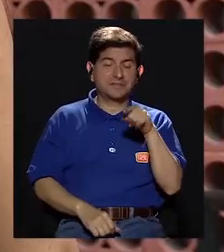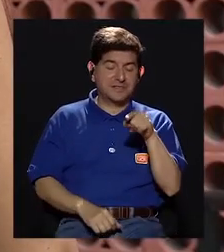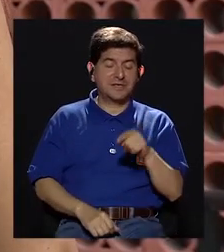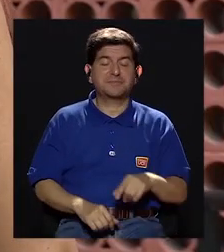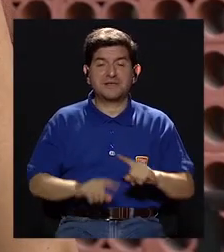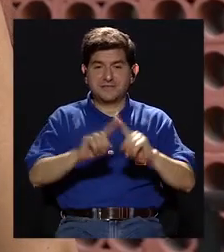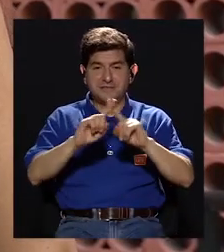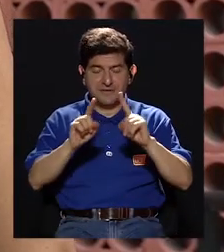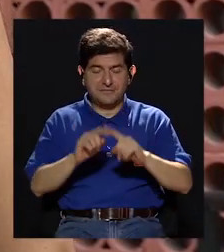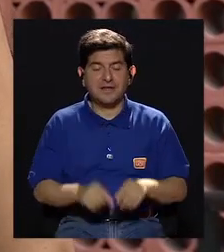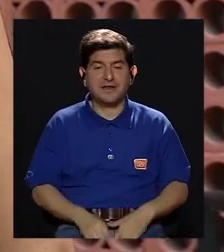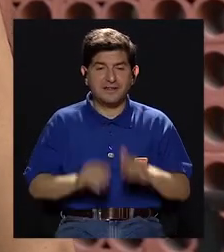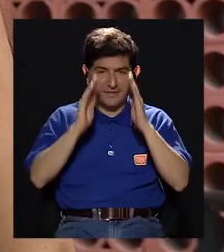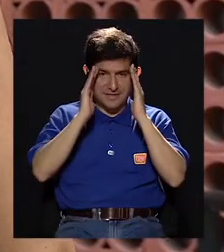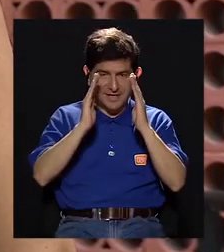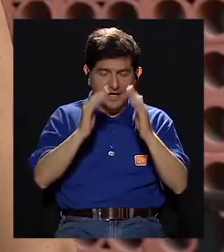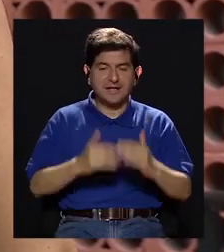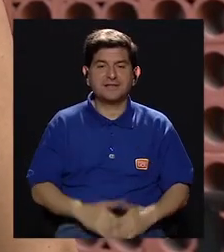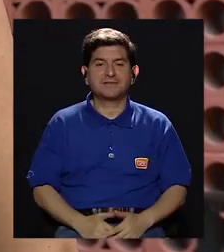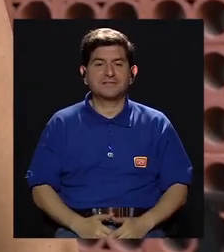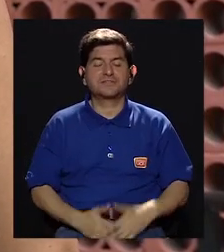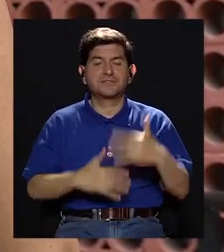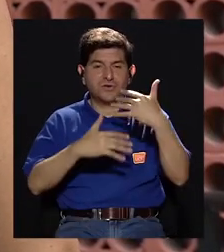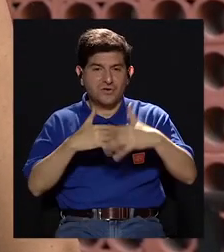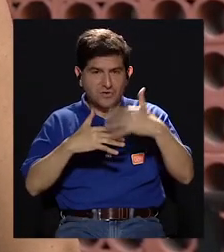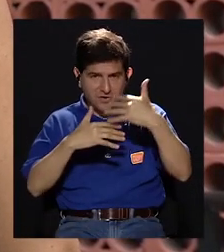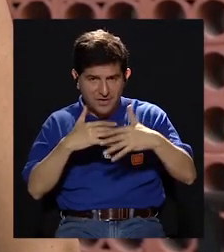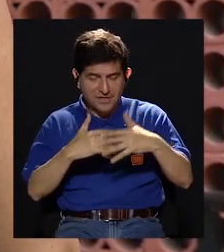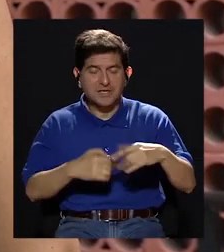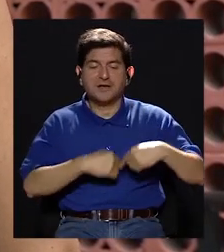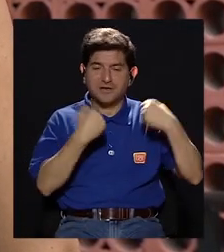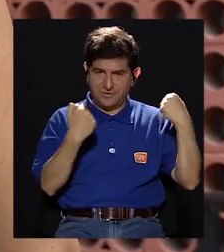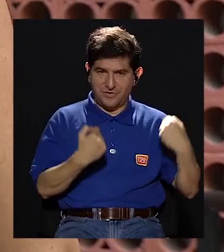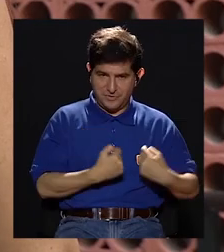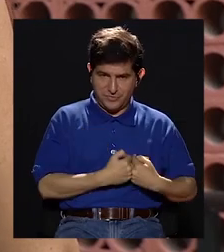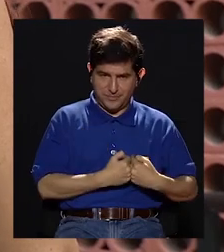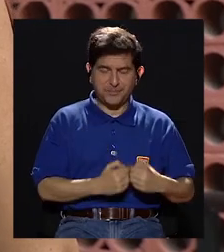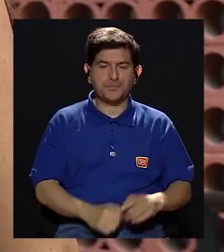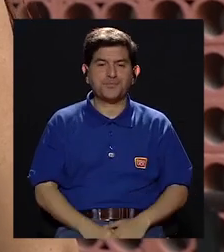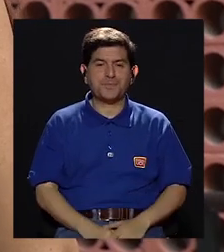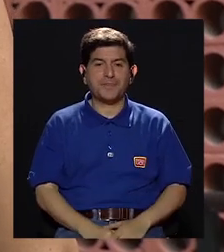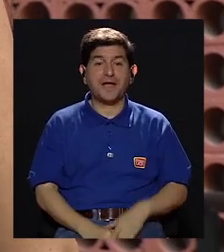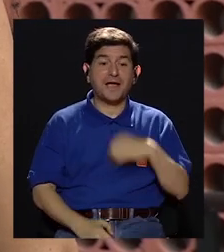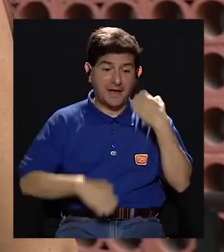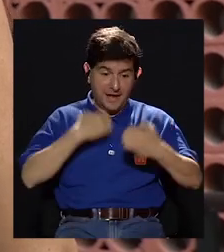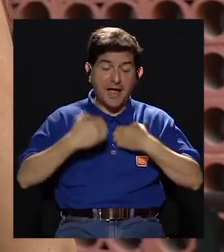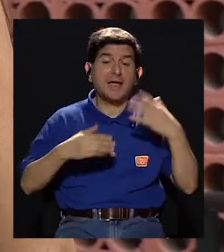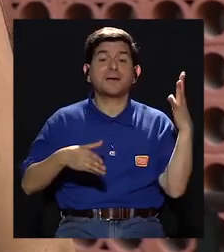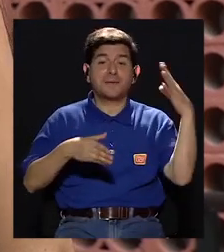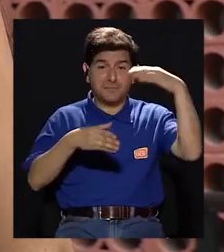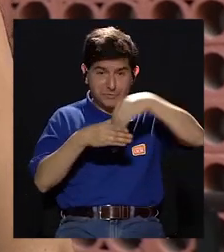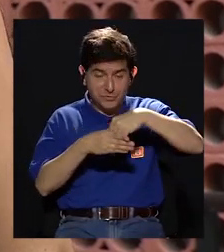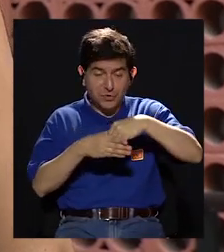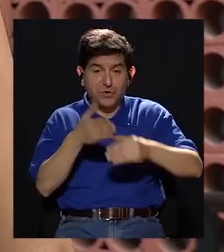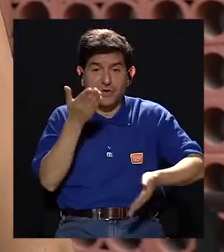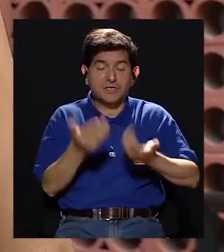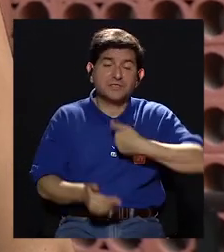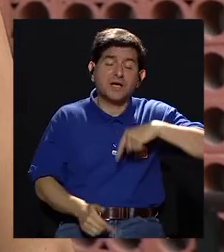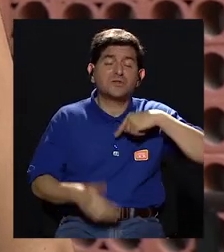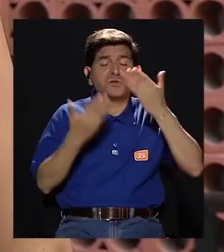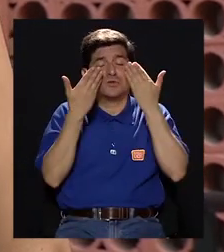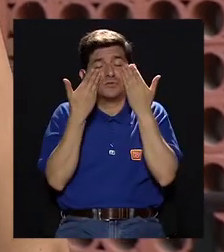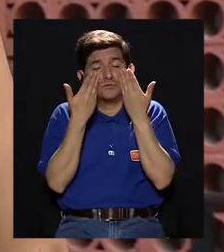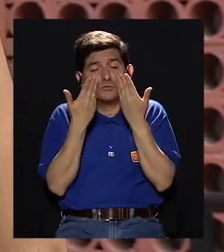aquí es donde vamos a tratar todo lo que es la circulación, la sangre, el corazón, ¿verdad? Y en eso las emociones, ¿verdad? Entonces de repente estamos